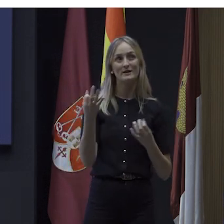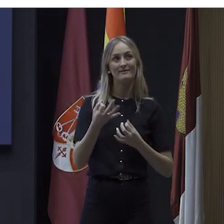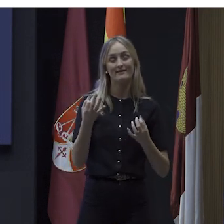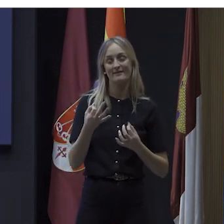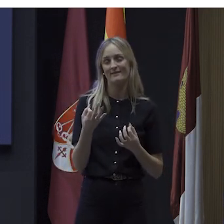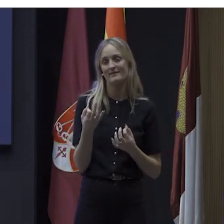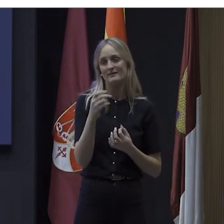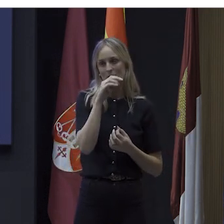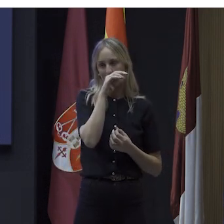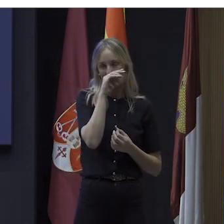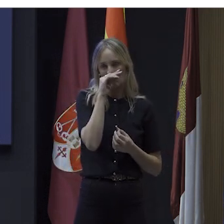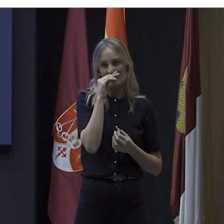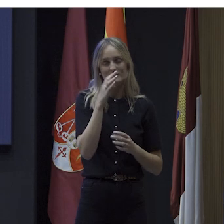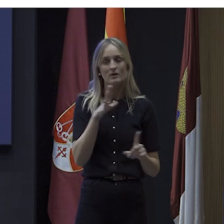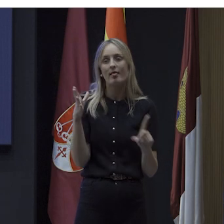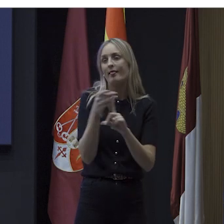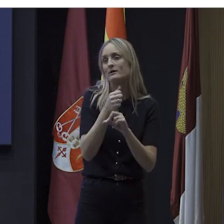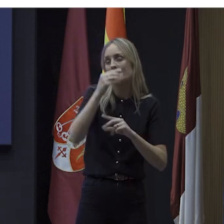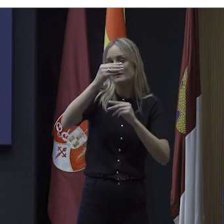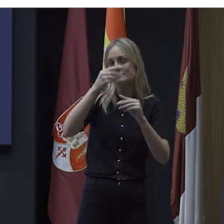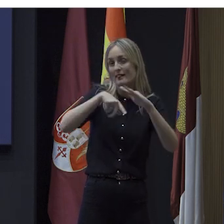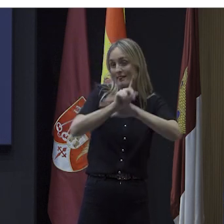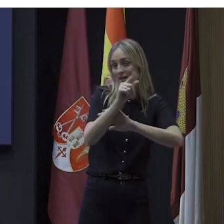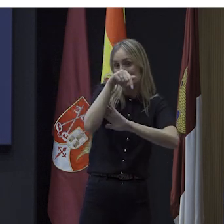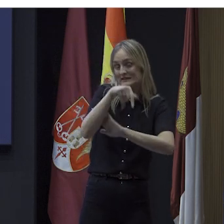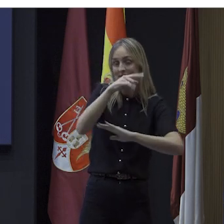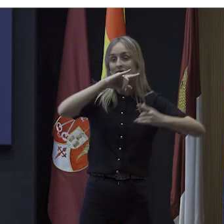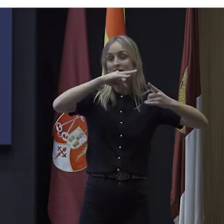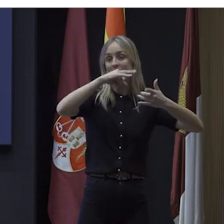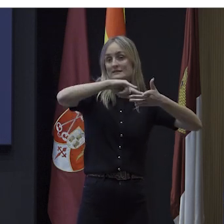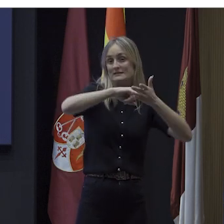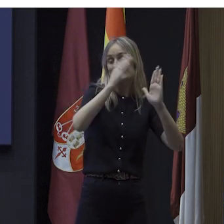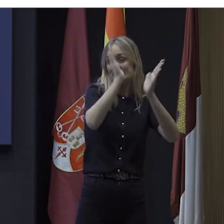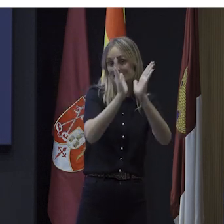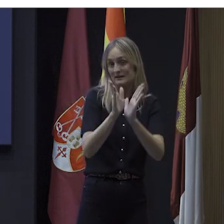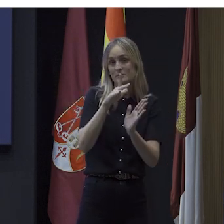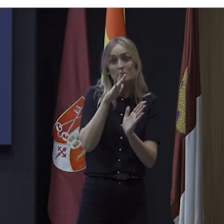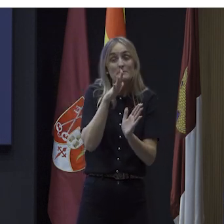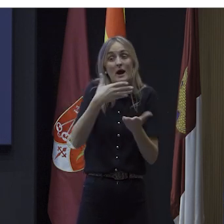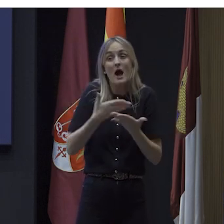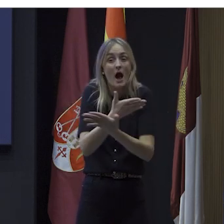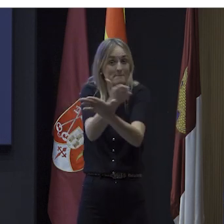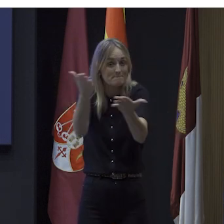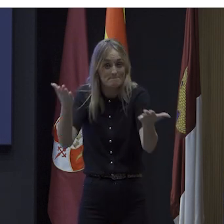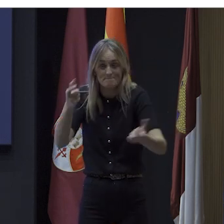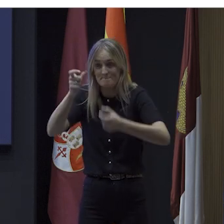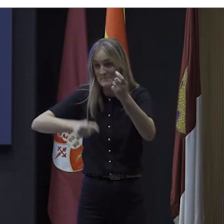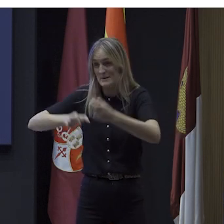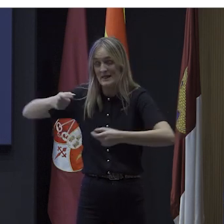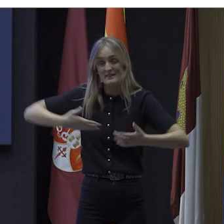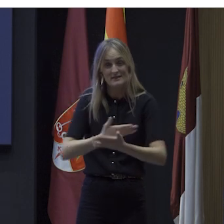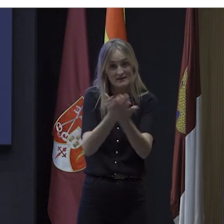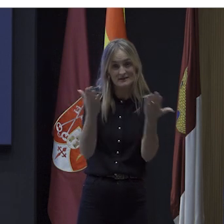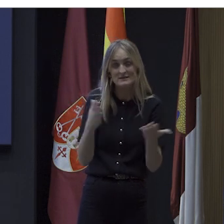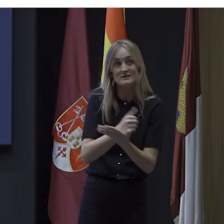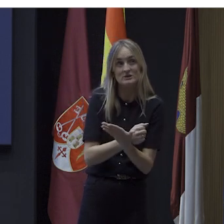que consiguieron desarrollar este tratamiento como algo que estuviera disponible para todos los pacientes. Este es un artículo, el más